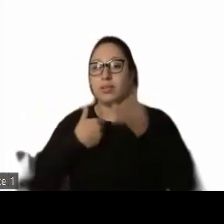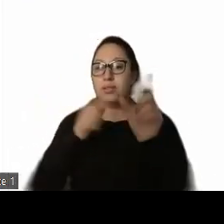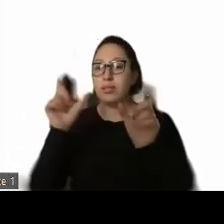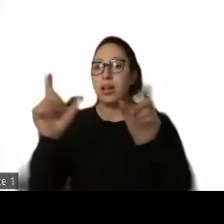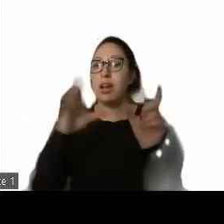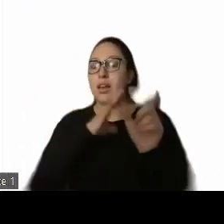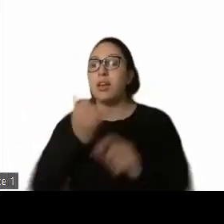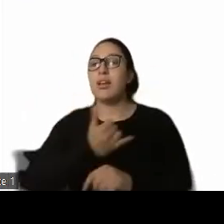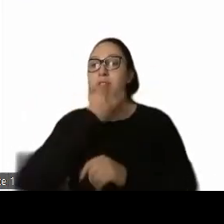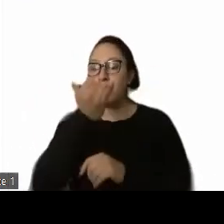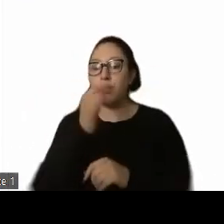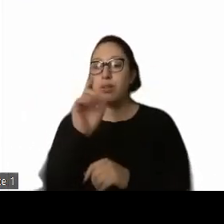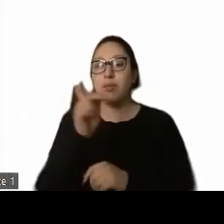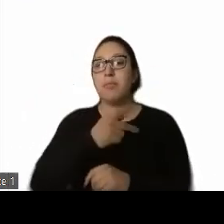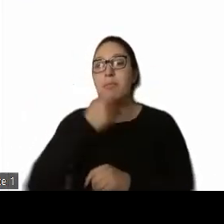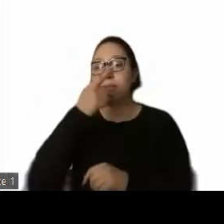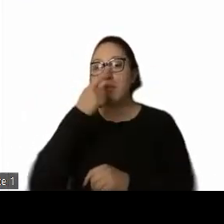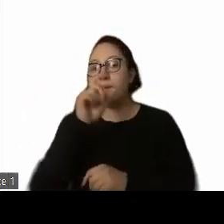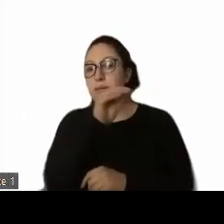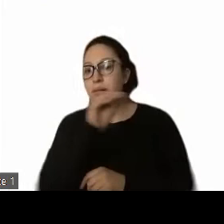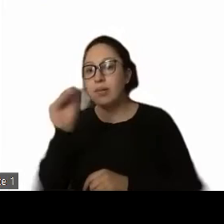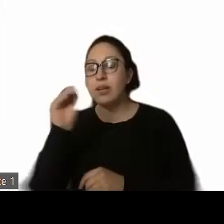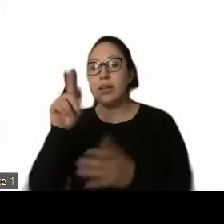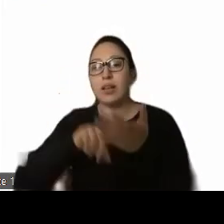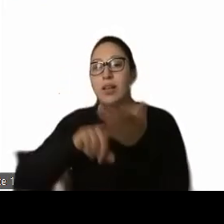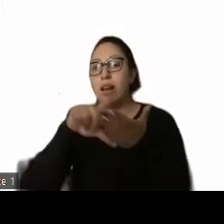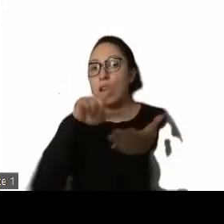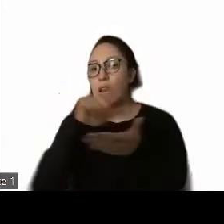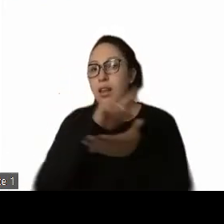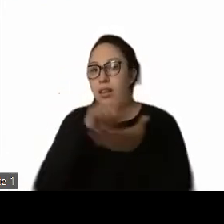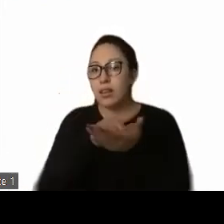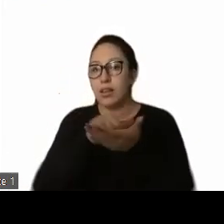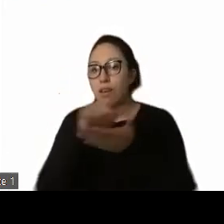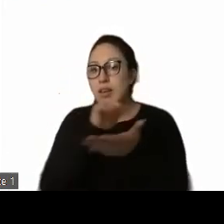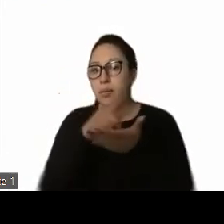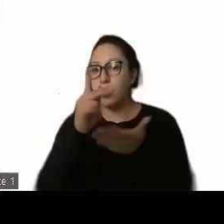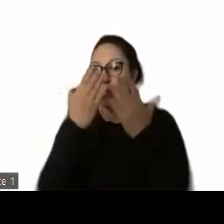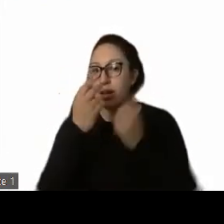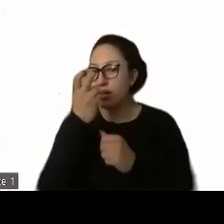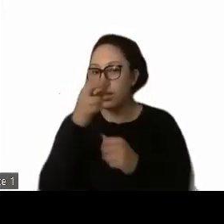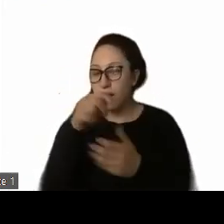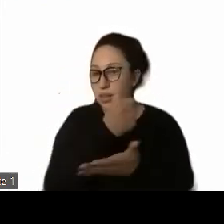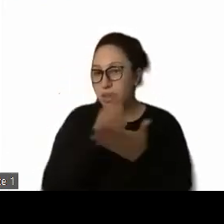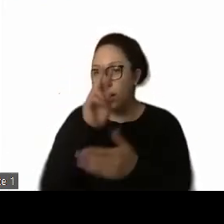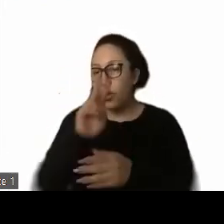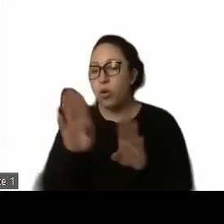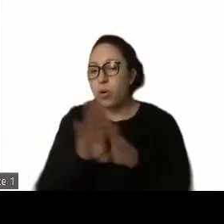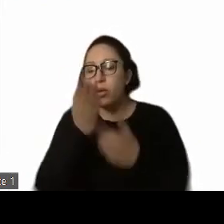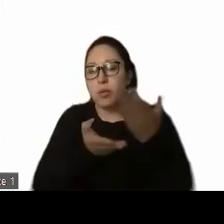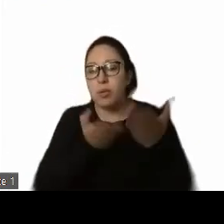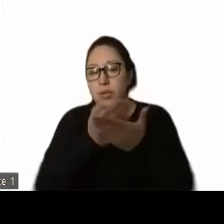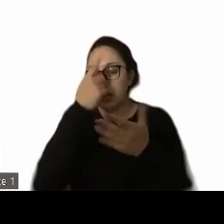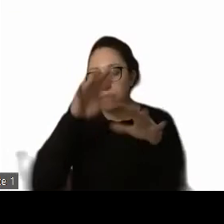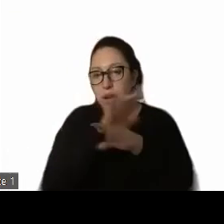problema tiene un error de forma que habla de una ley que no existe. Entonces no podemos reformar algo que no existe.